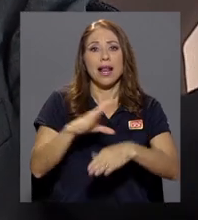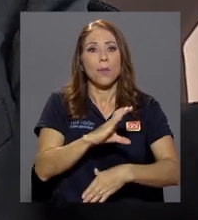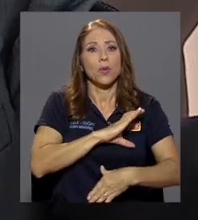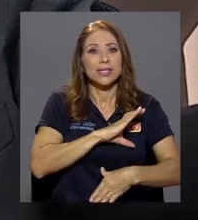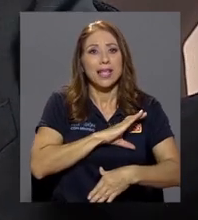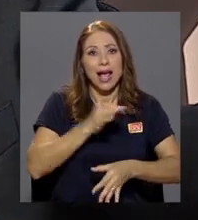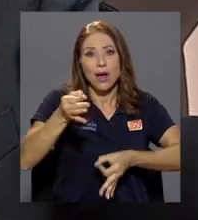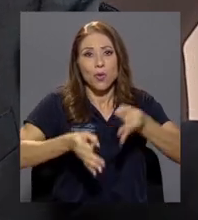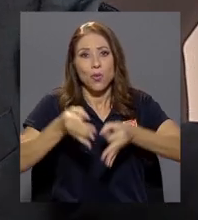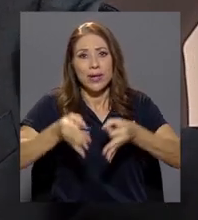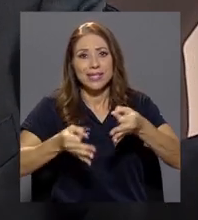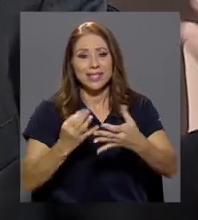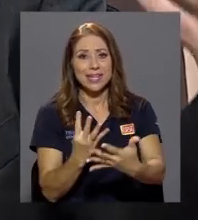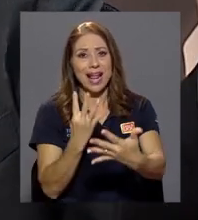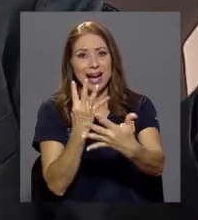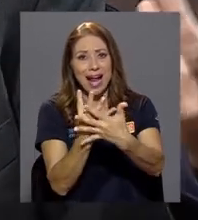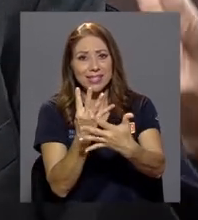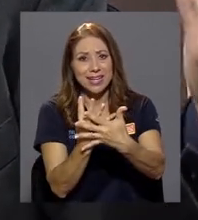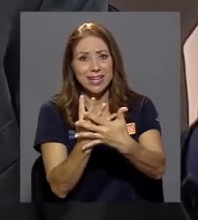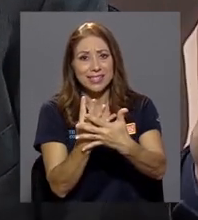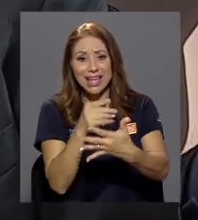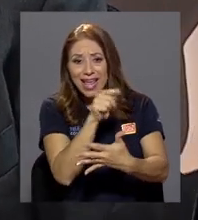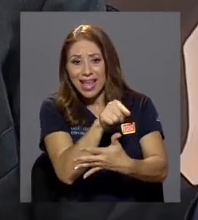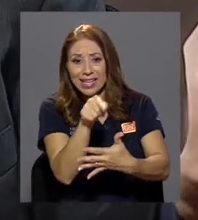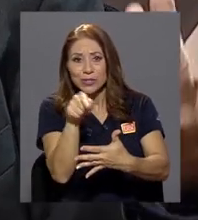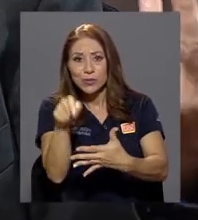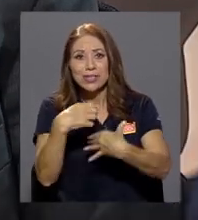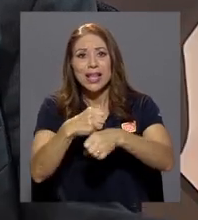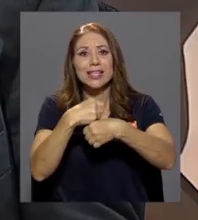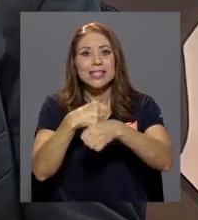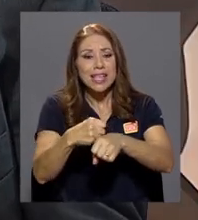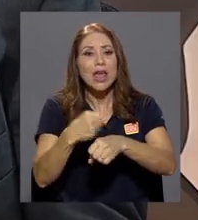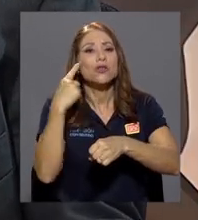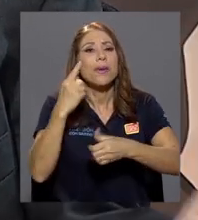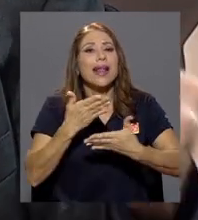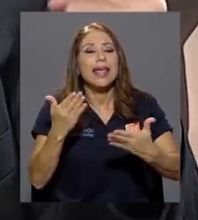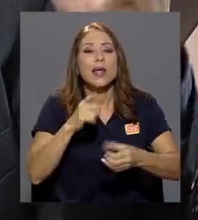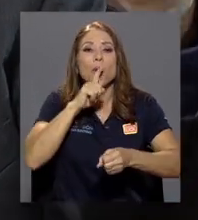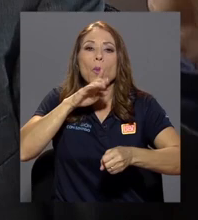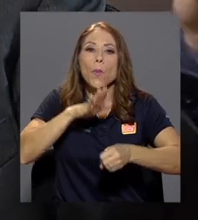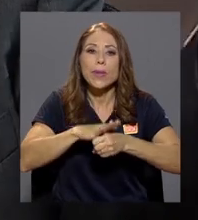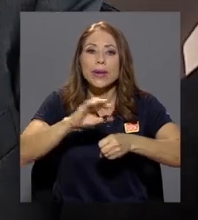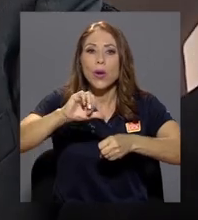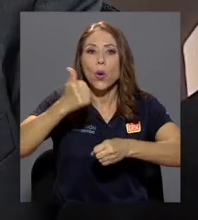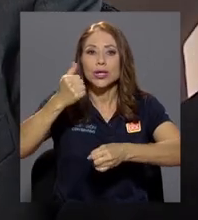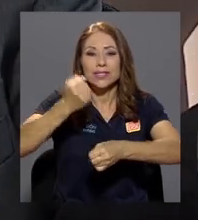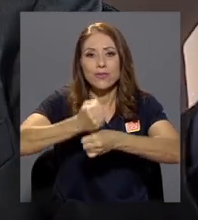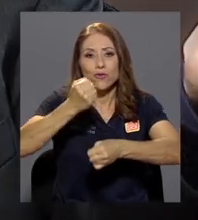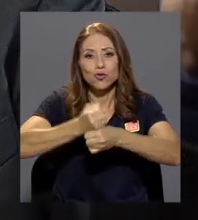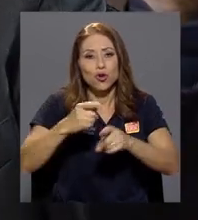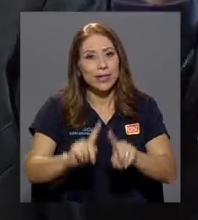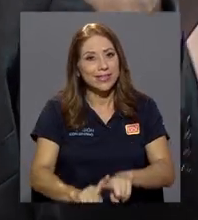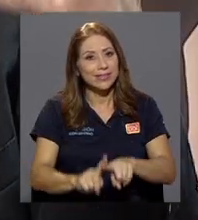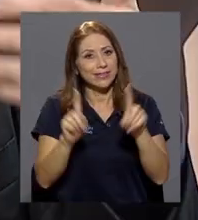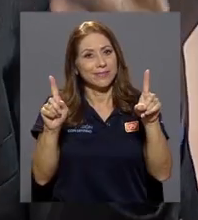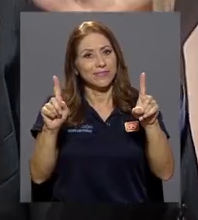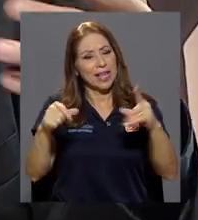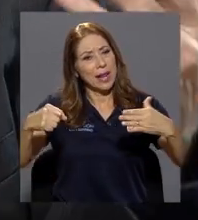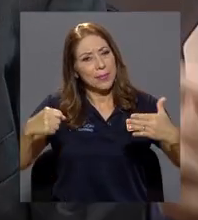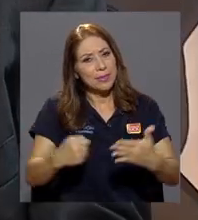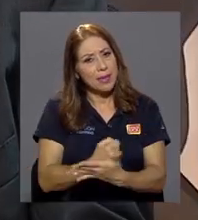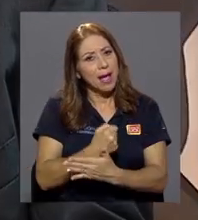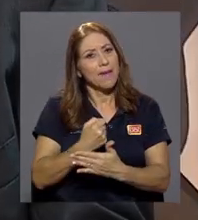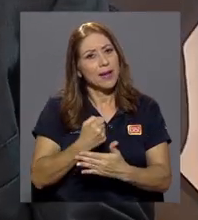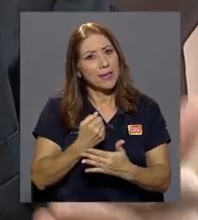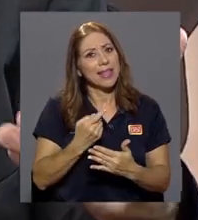policía los jueces y las cárceles que están diseñados han sido diseñados en la historia para cumplir otras funciones y que lamentablemente